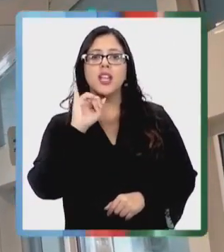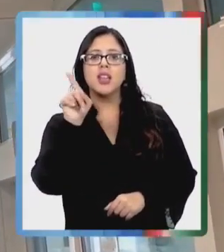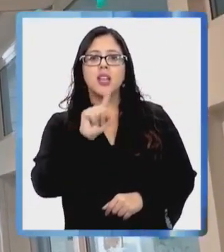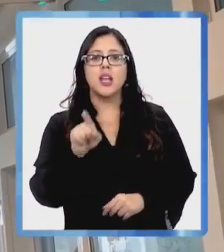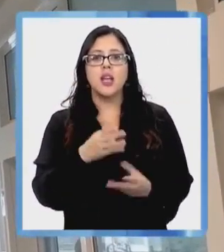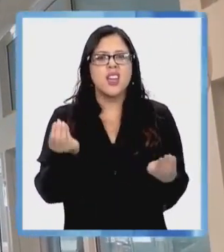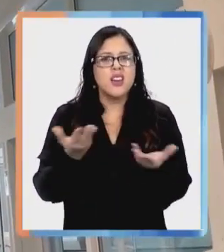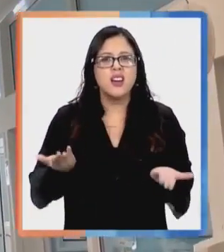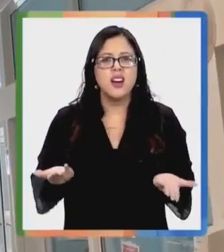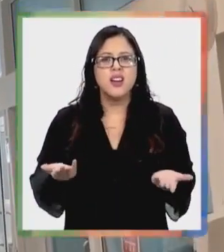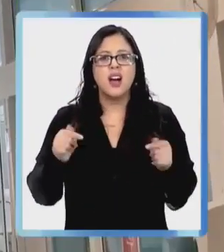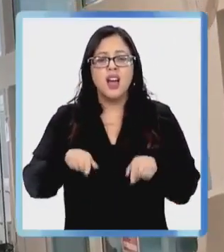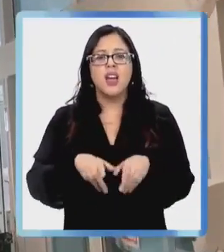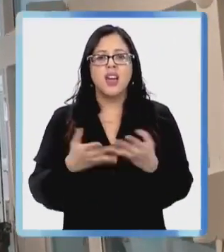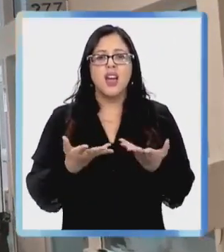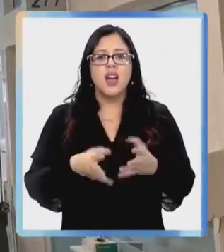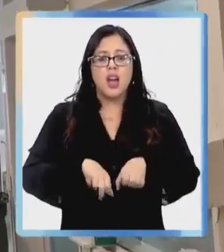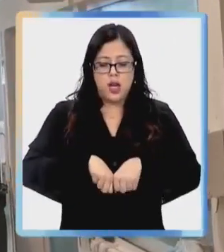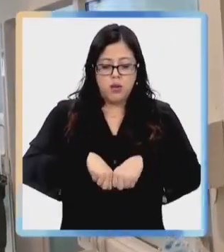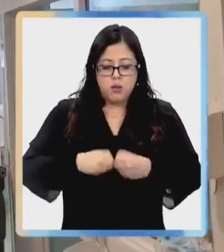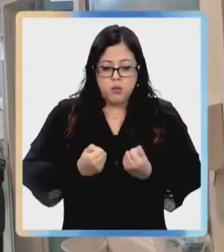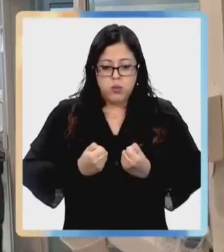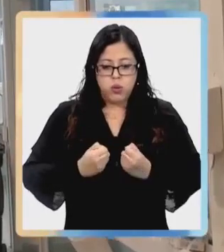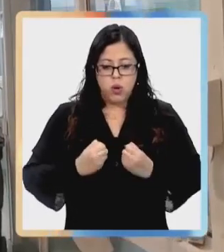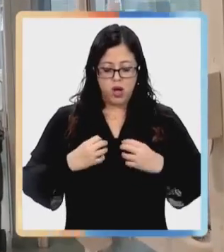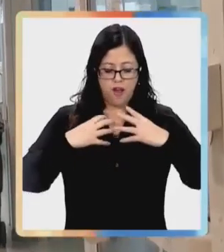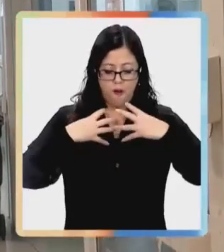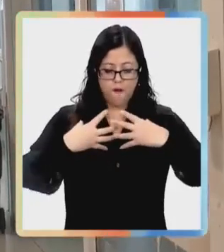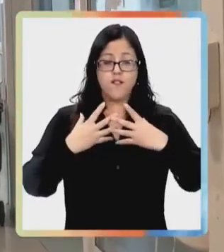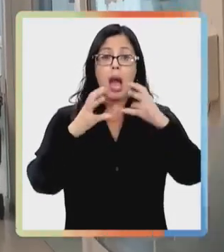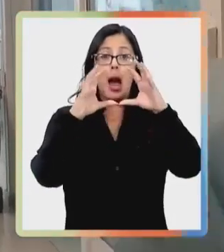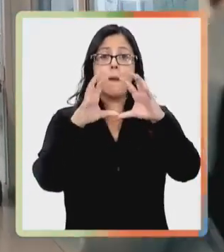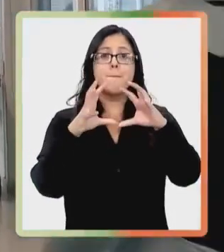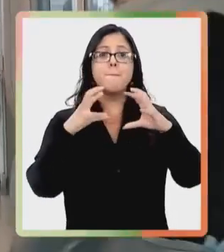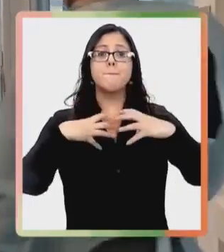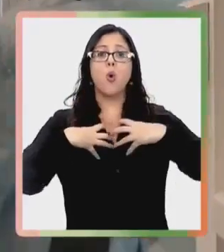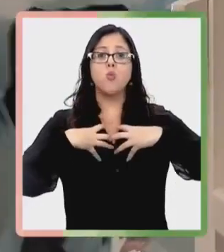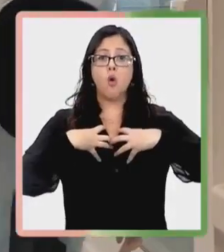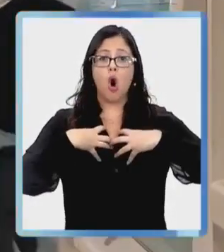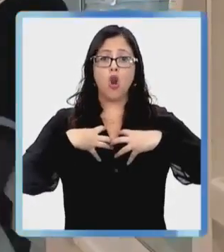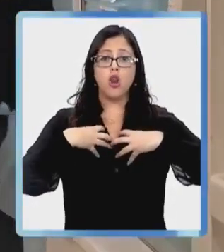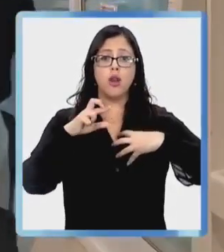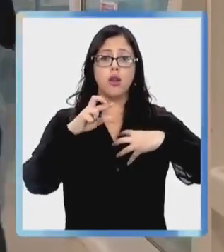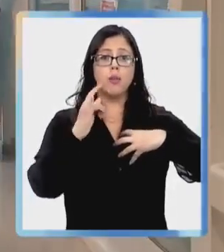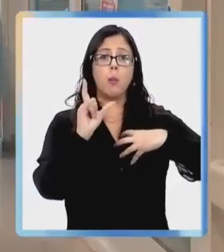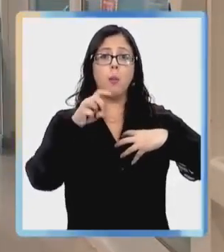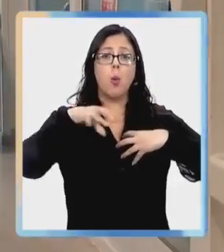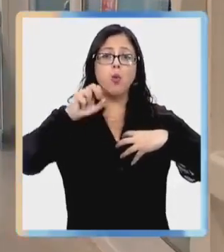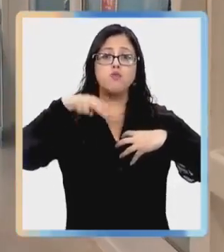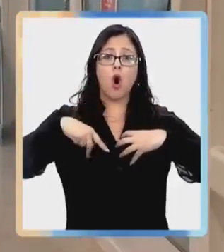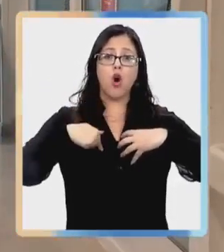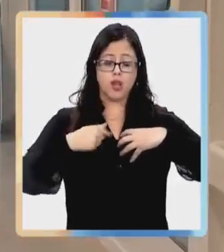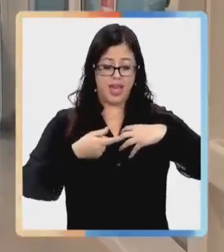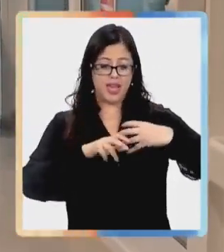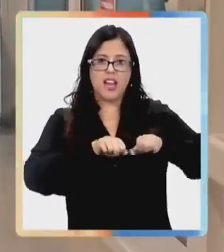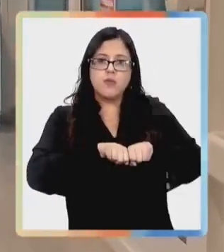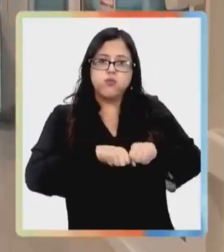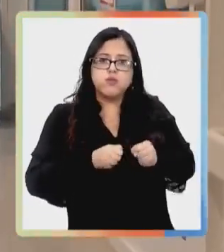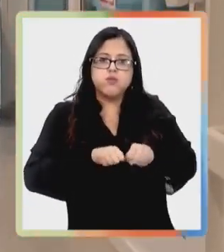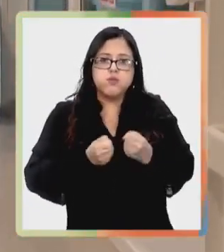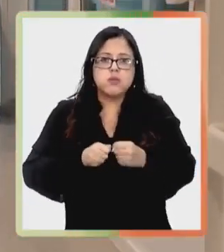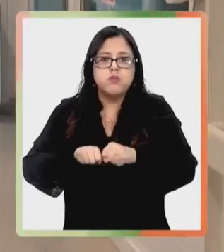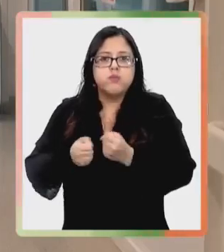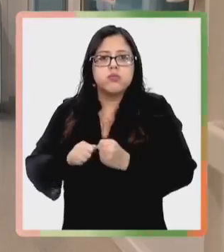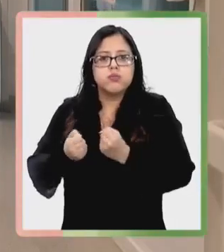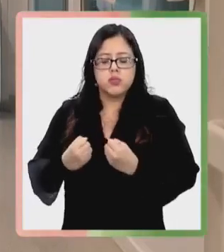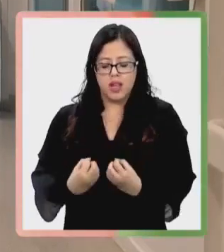que hace? Es prácticamente destruir los bronquios más pequeños. Y no solamente destruirlos, sino que producir hemorragias dentro